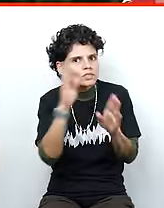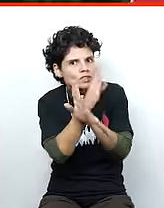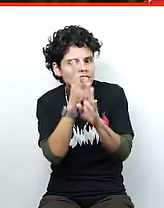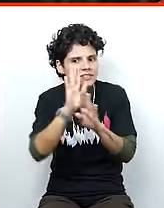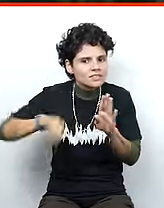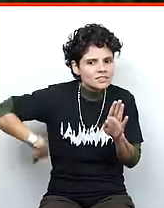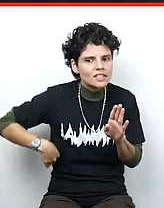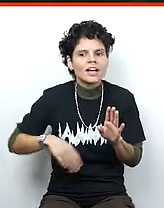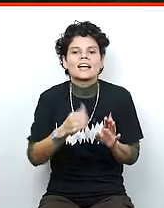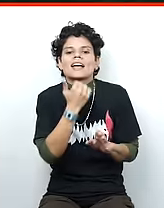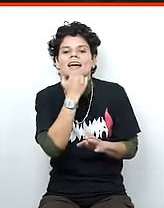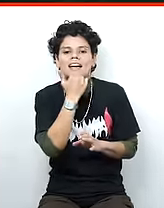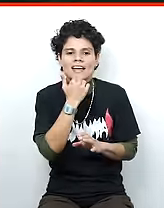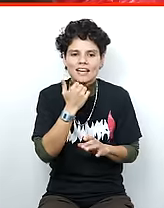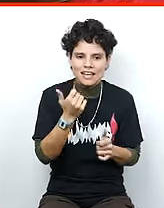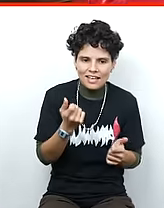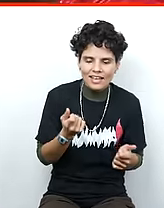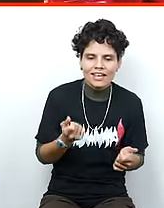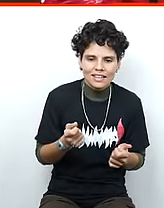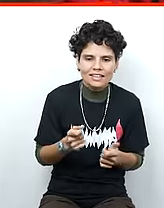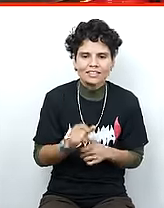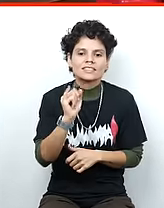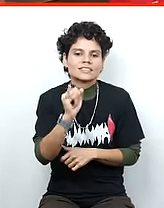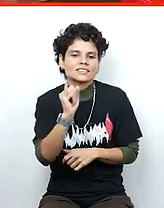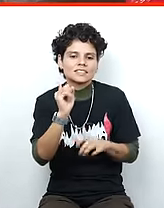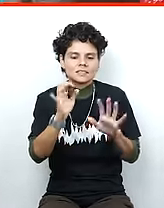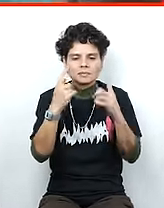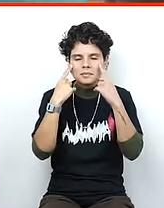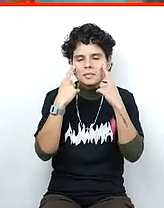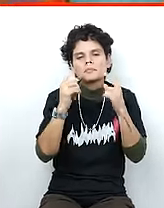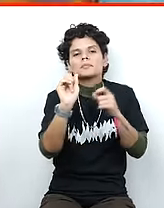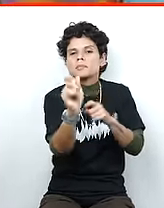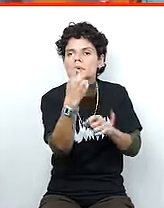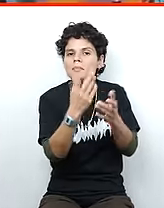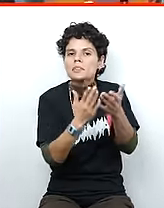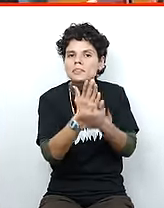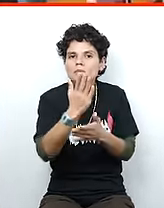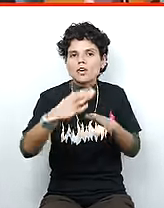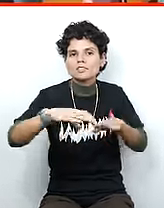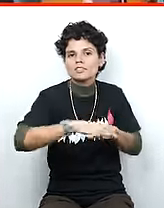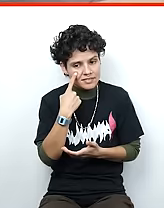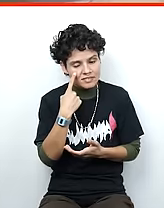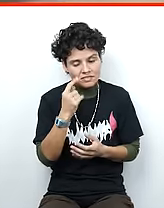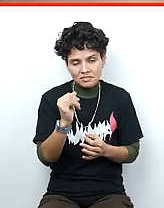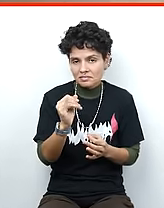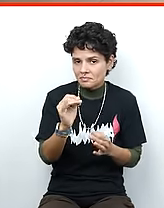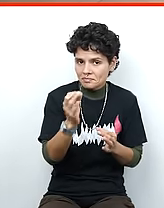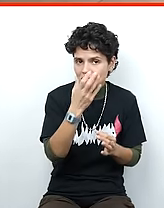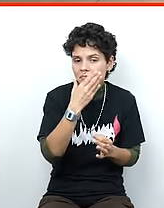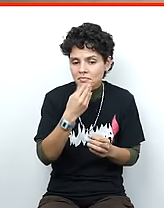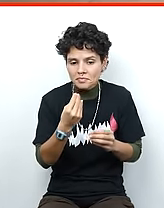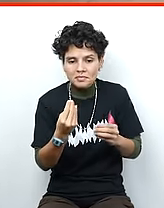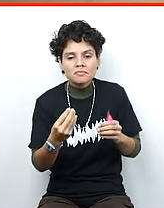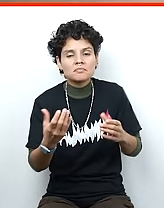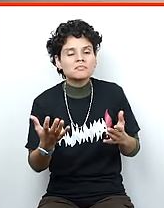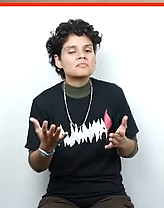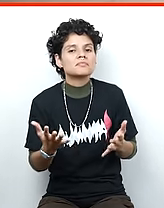bien. No, esto por te costó. Oiga, venga aquí, que aquí tenemos un rito que son las zapatillas. Ah, los tenis.